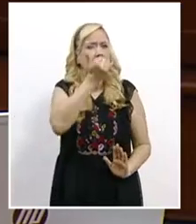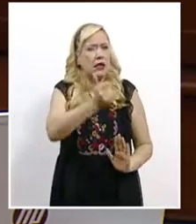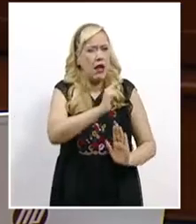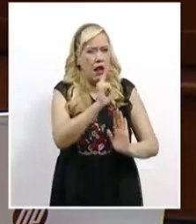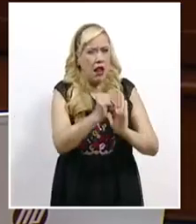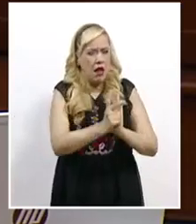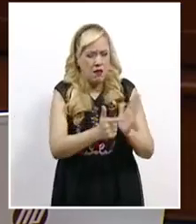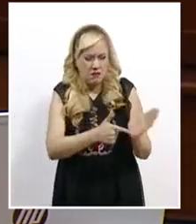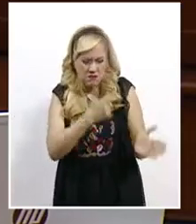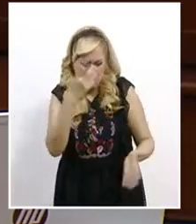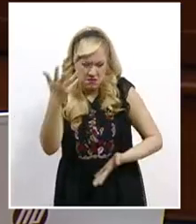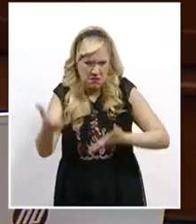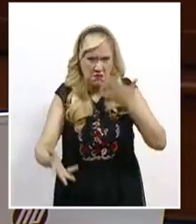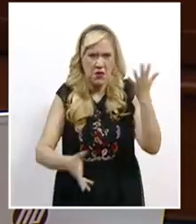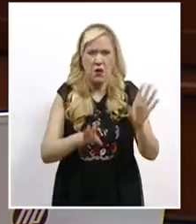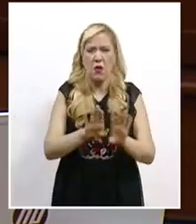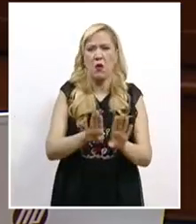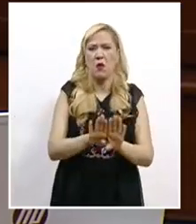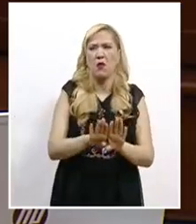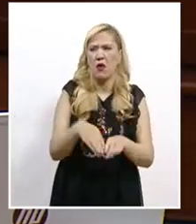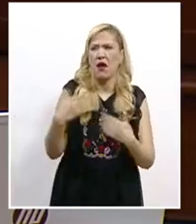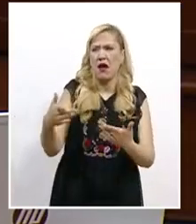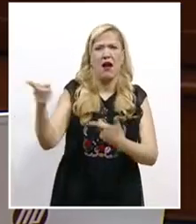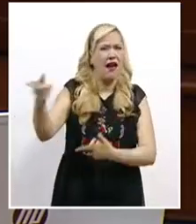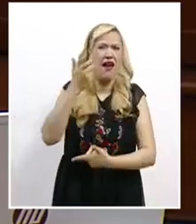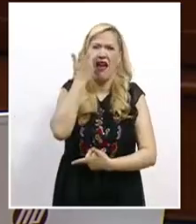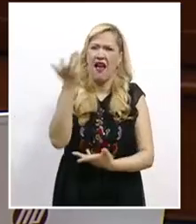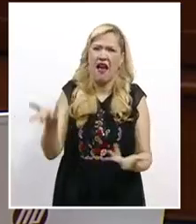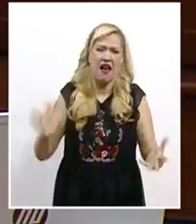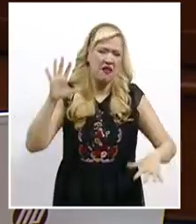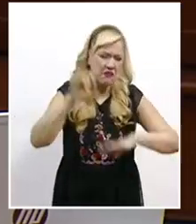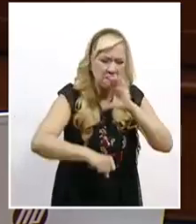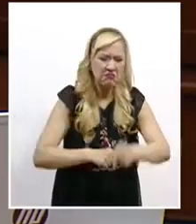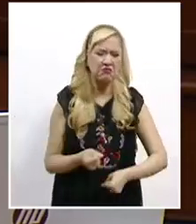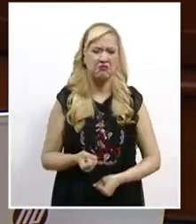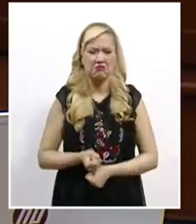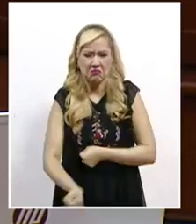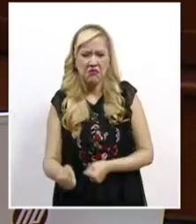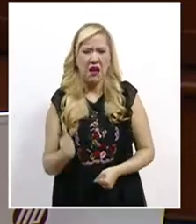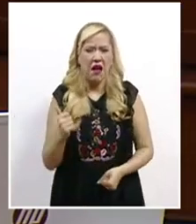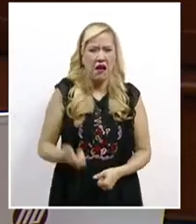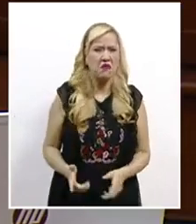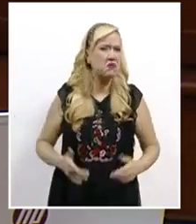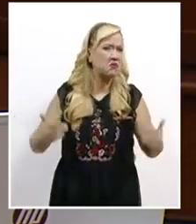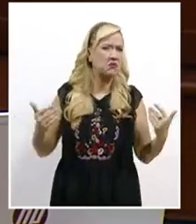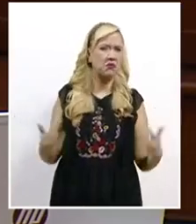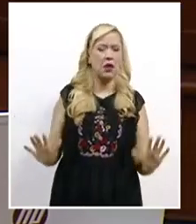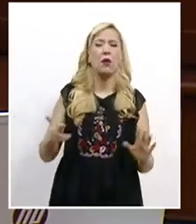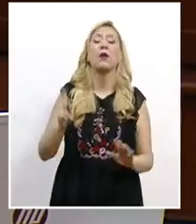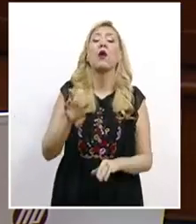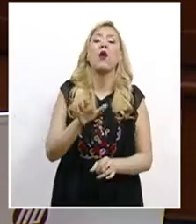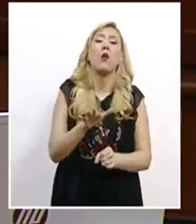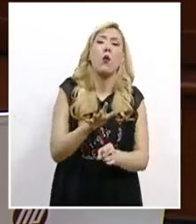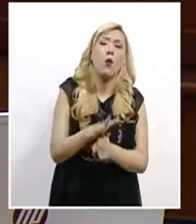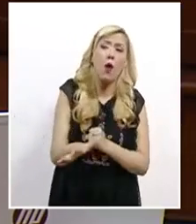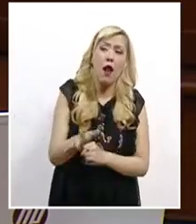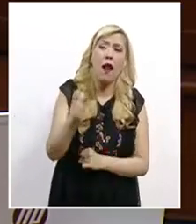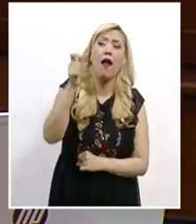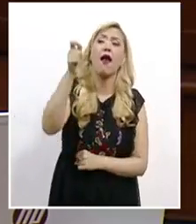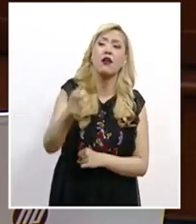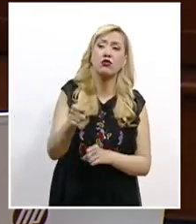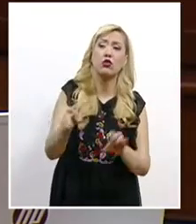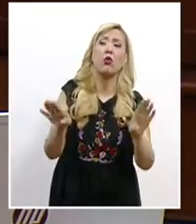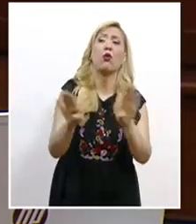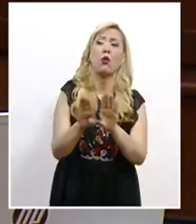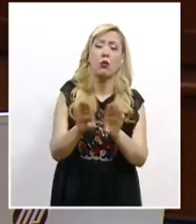amplio margen de discrecionalidad a la autoridad administrativa para determinar qué alteraciones encuadran en la